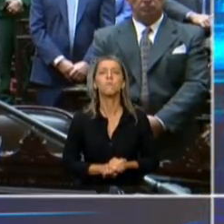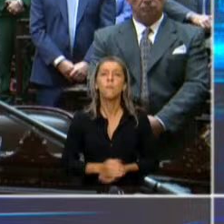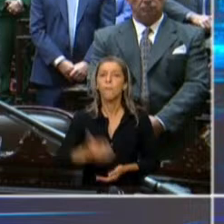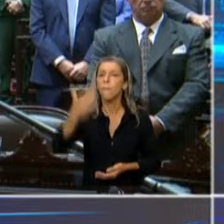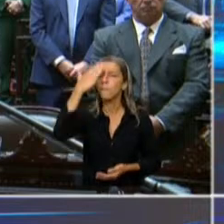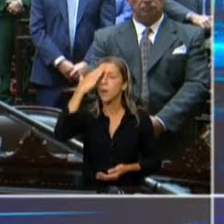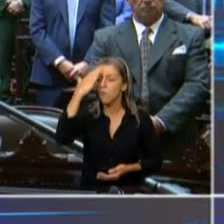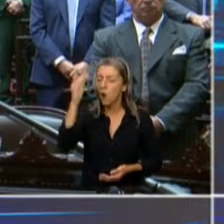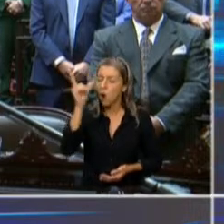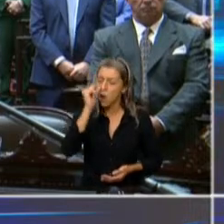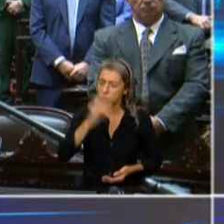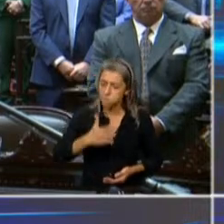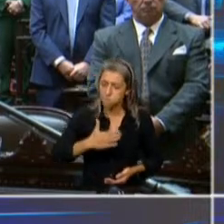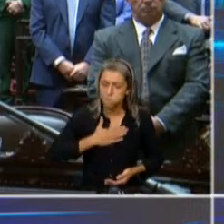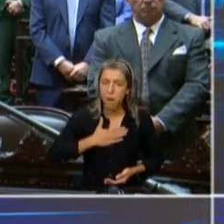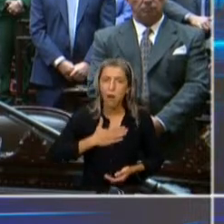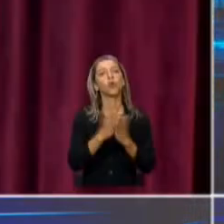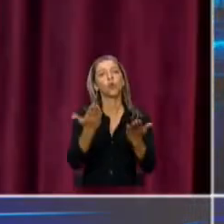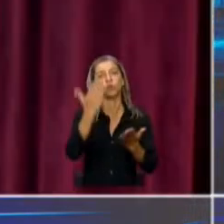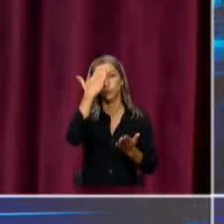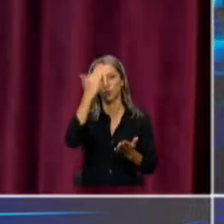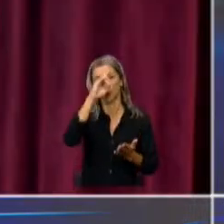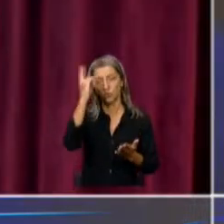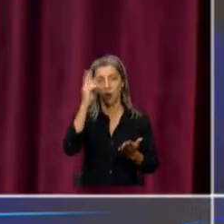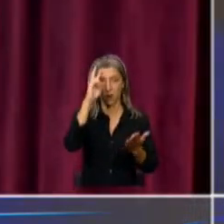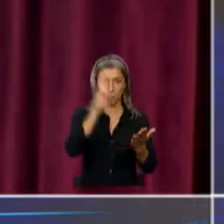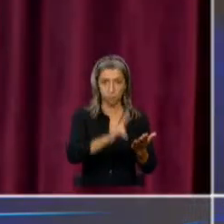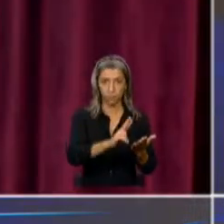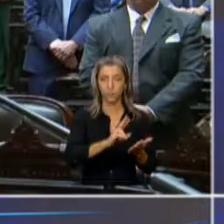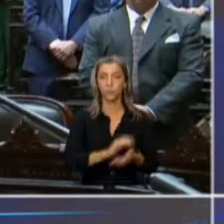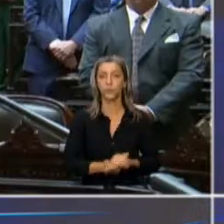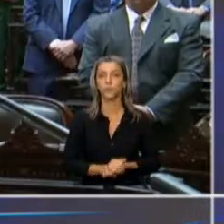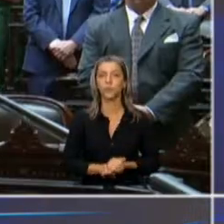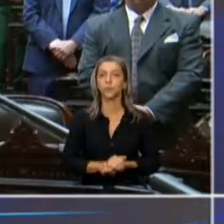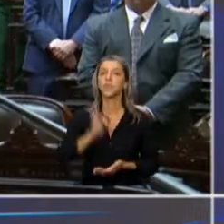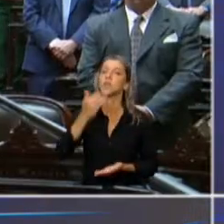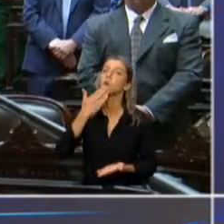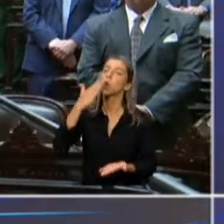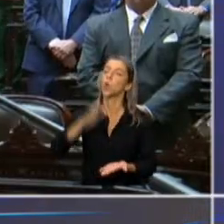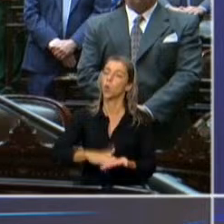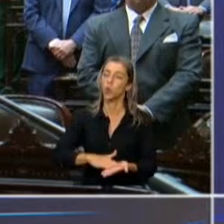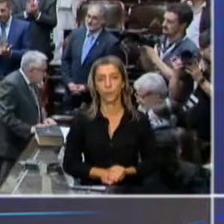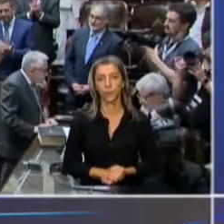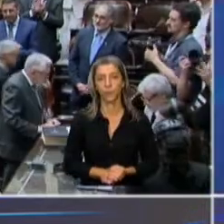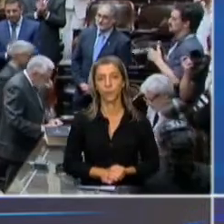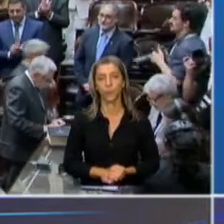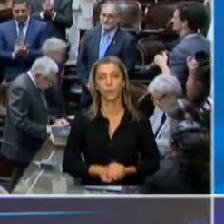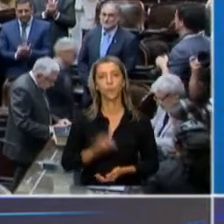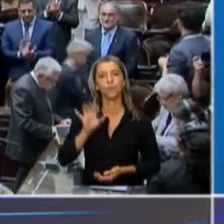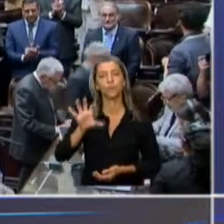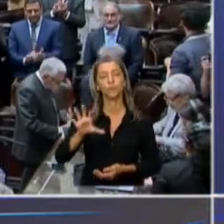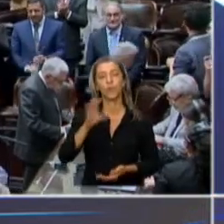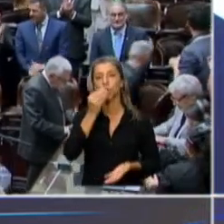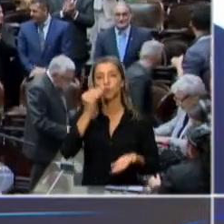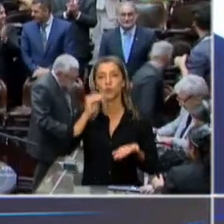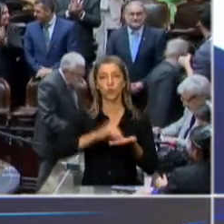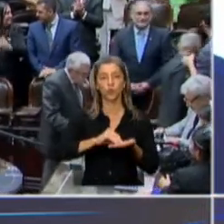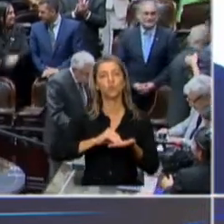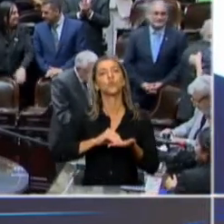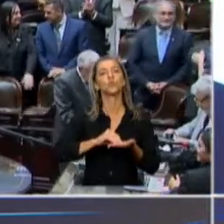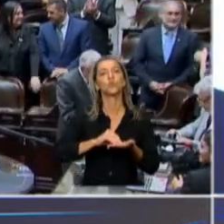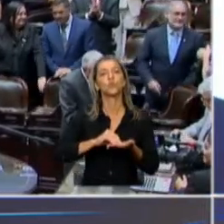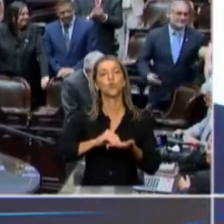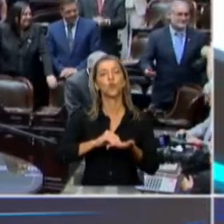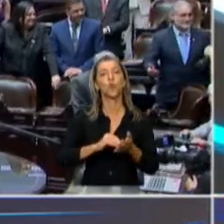Nación para cambiar leyes o para derogar leyes que han sido aprobadas por este mismo Poder Legislativo. Y eso va a implicar